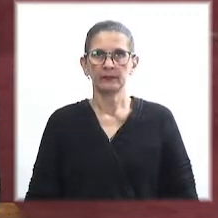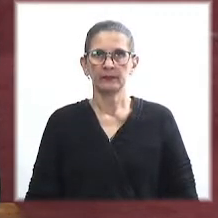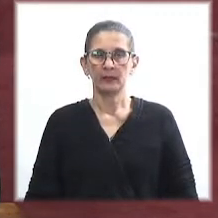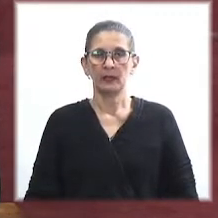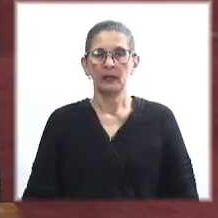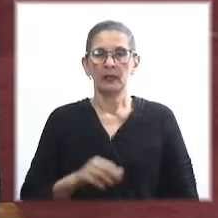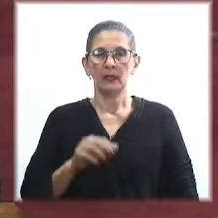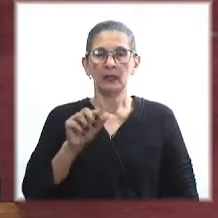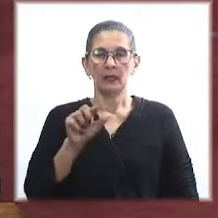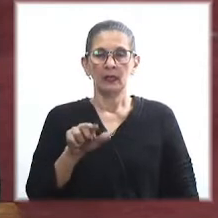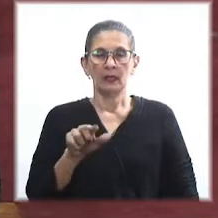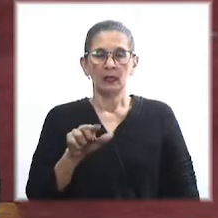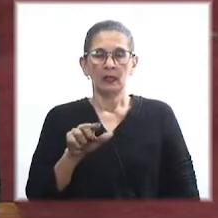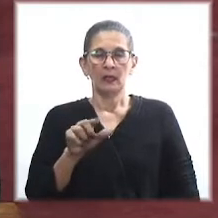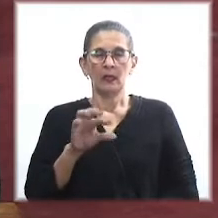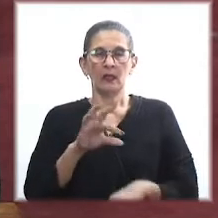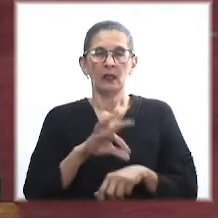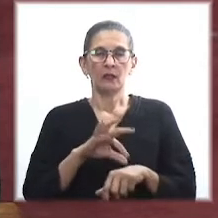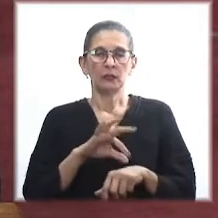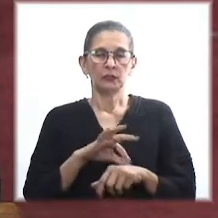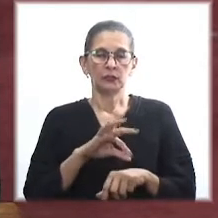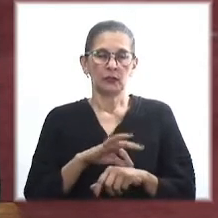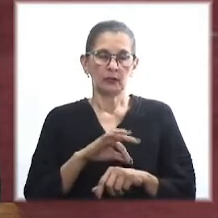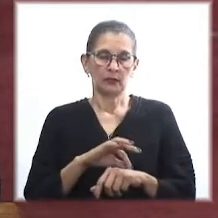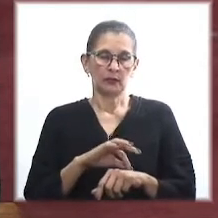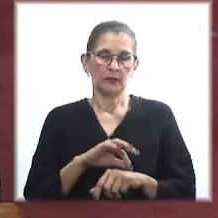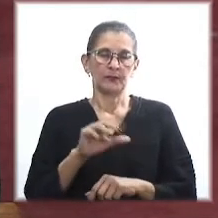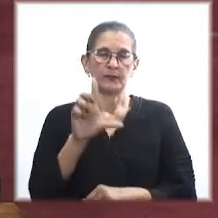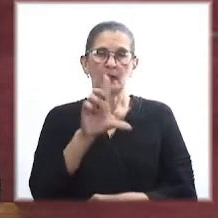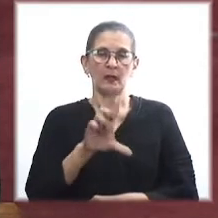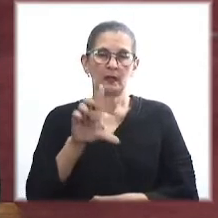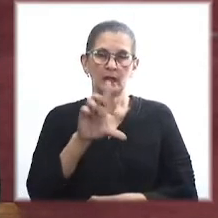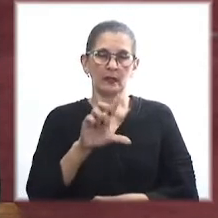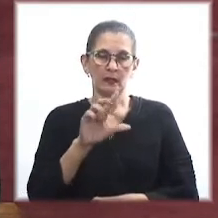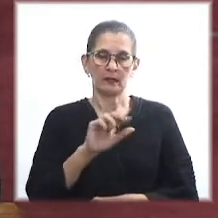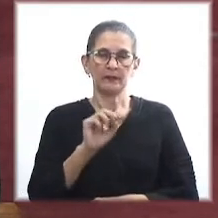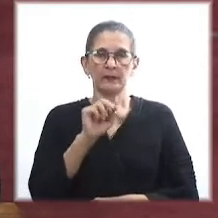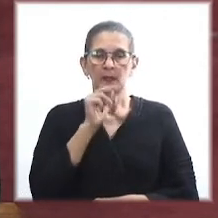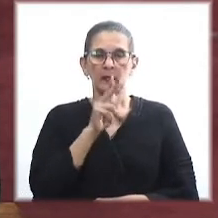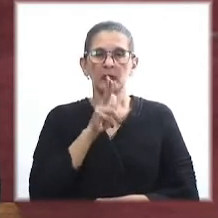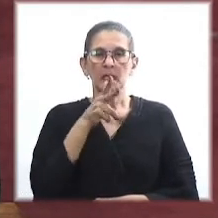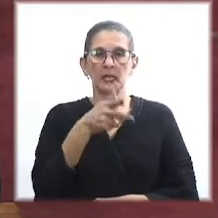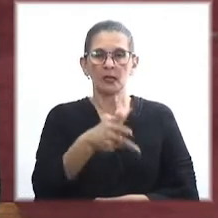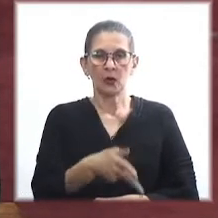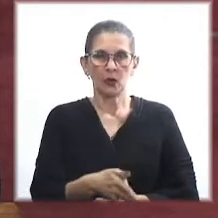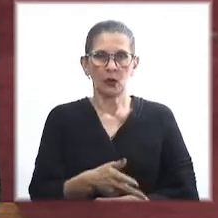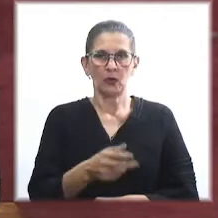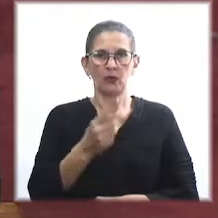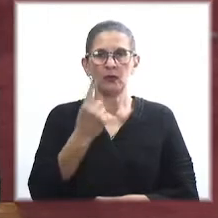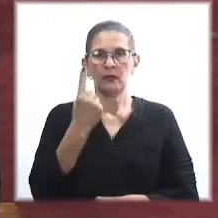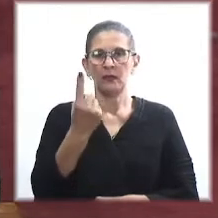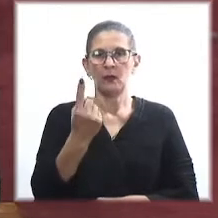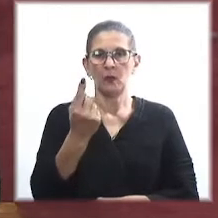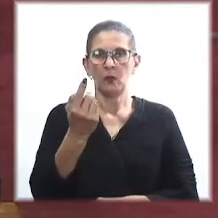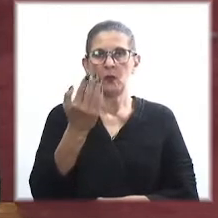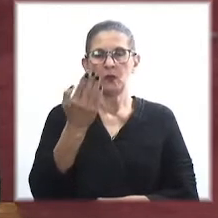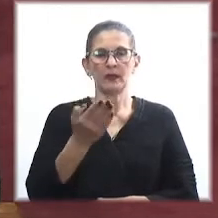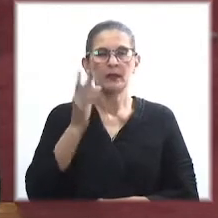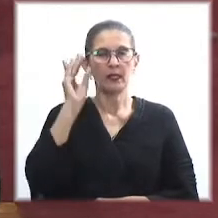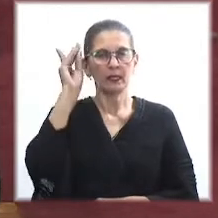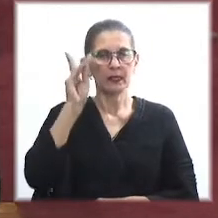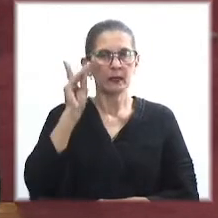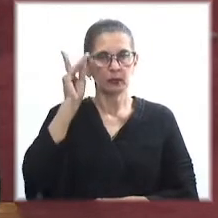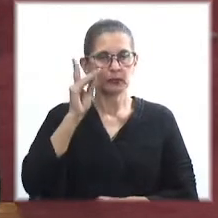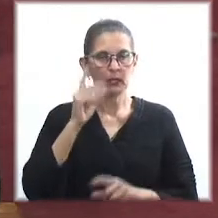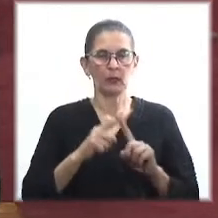El doctor Jorge Washington Larrañaga, hijo de un homónimo diputado